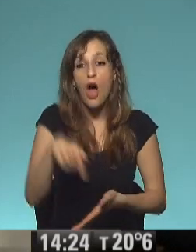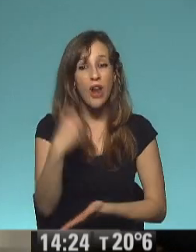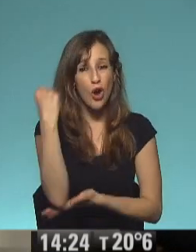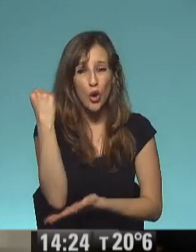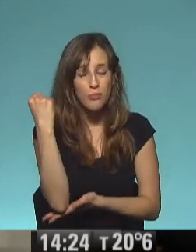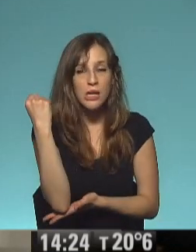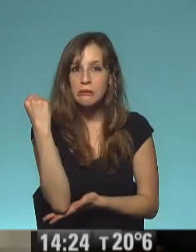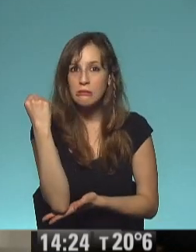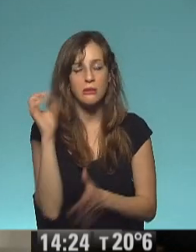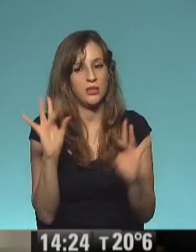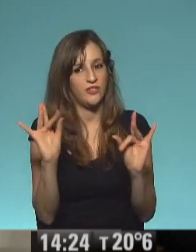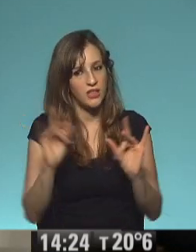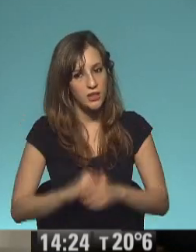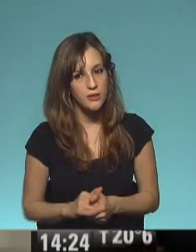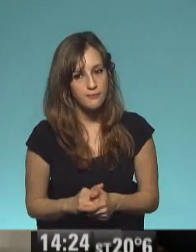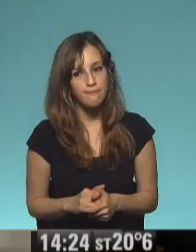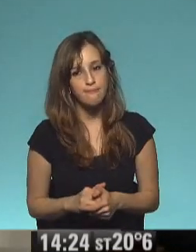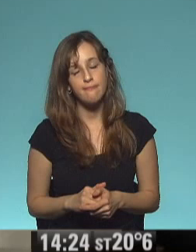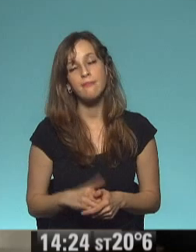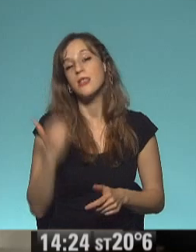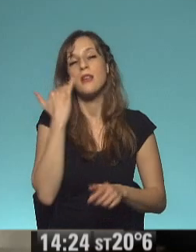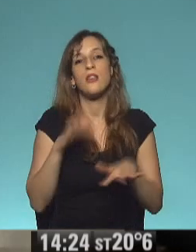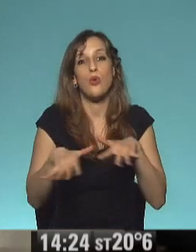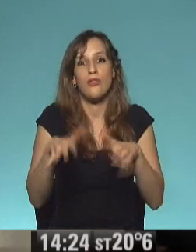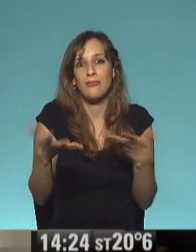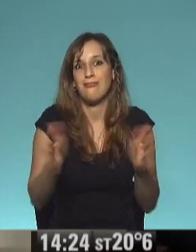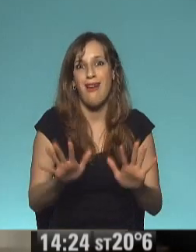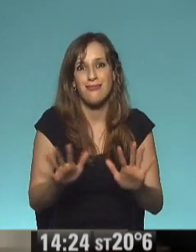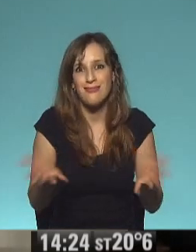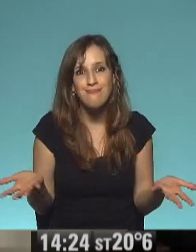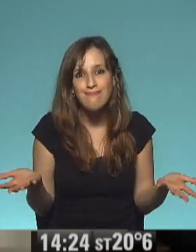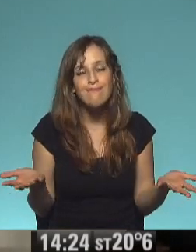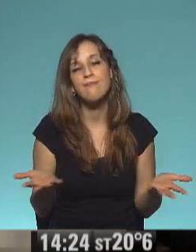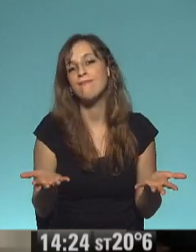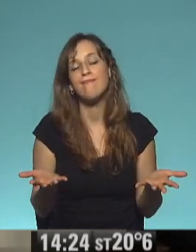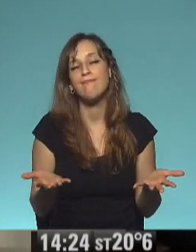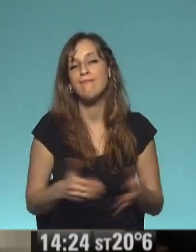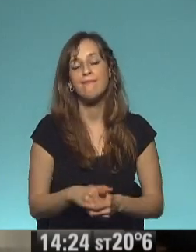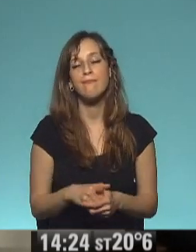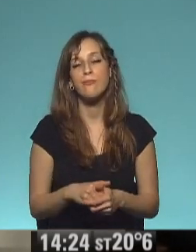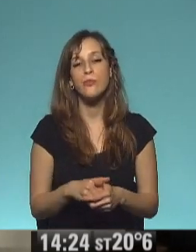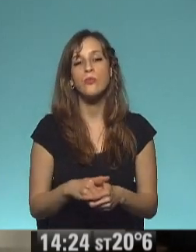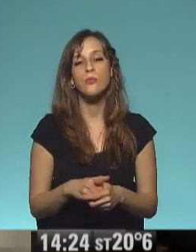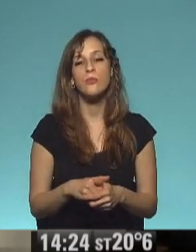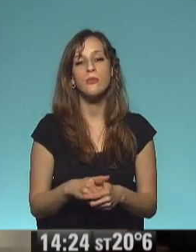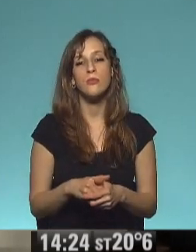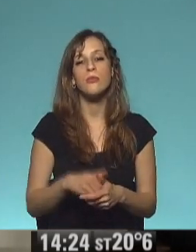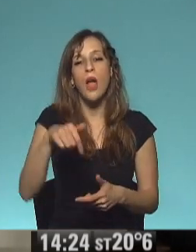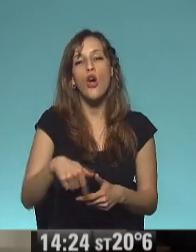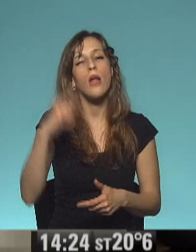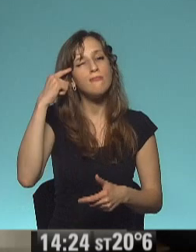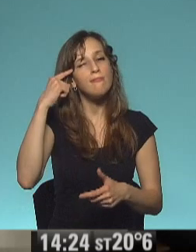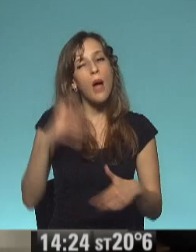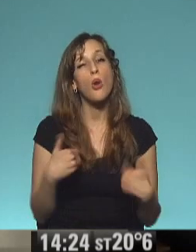vuelta. Como está todo dado vuelta y nosotros estamos gobernando, no perdamos la oportunidad de escribir un sistema más